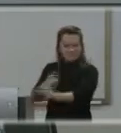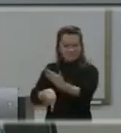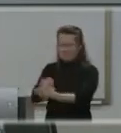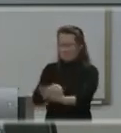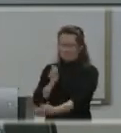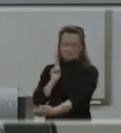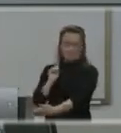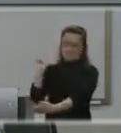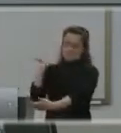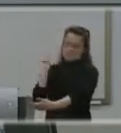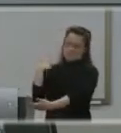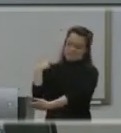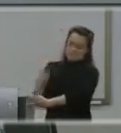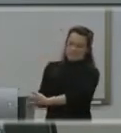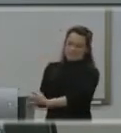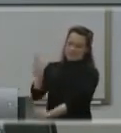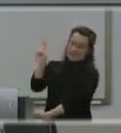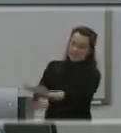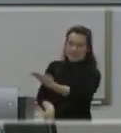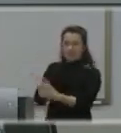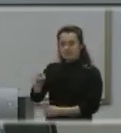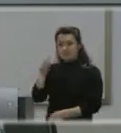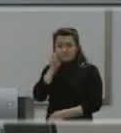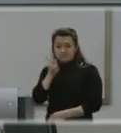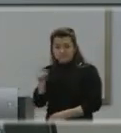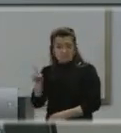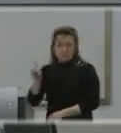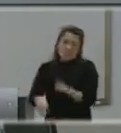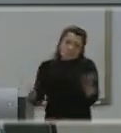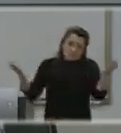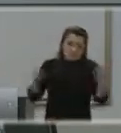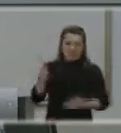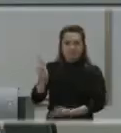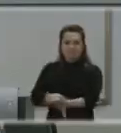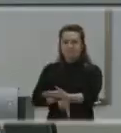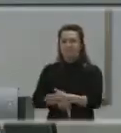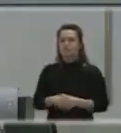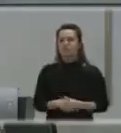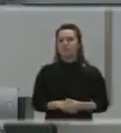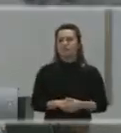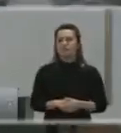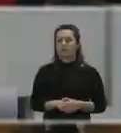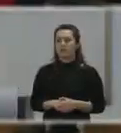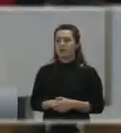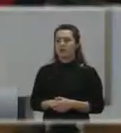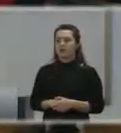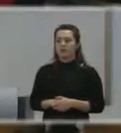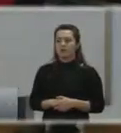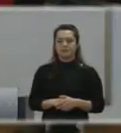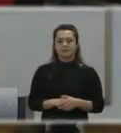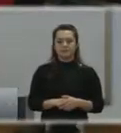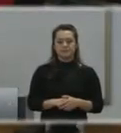en relación con el ejercicio pleno de la sexualidad de las personas. Bien.